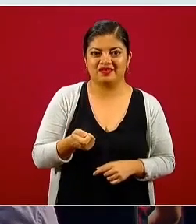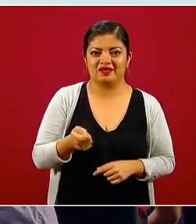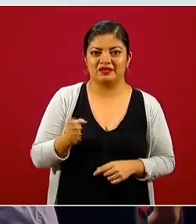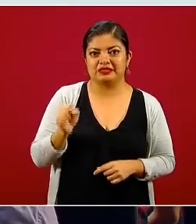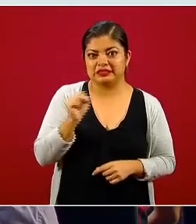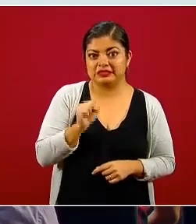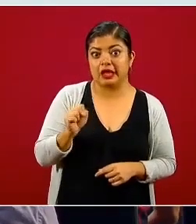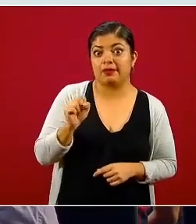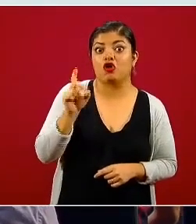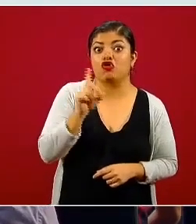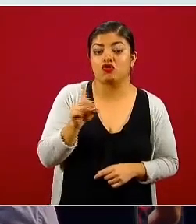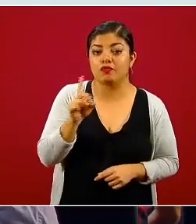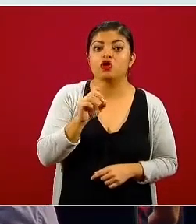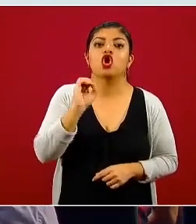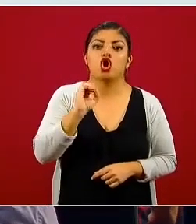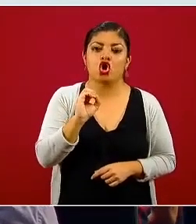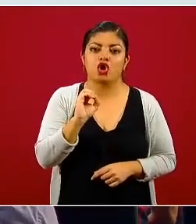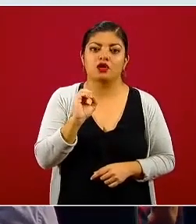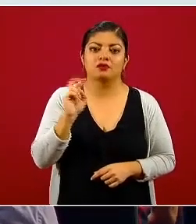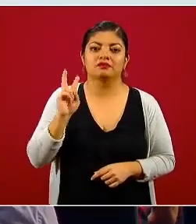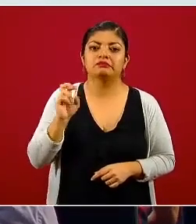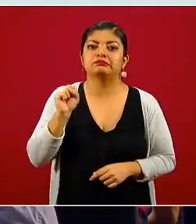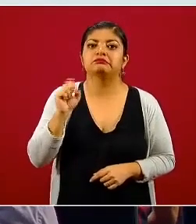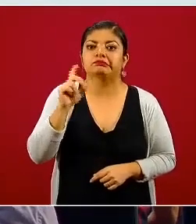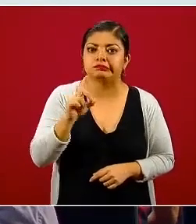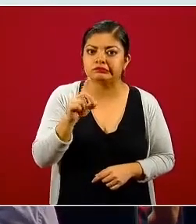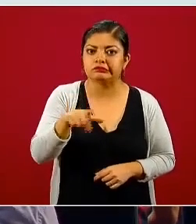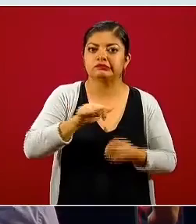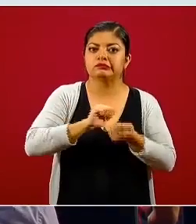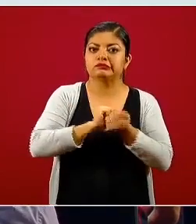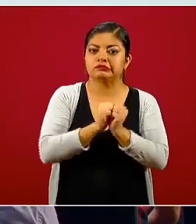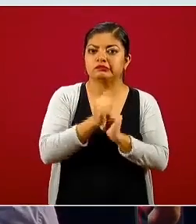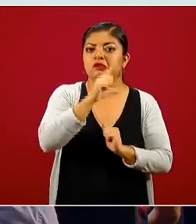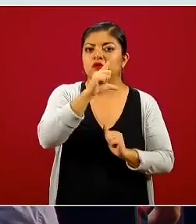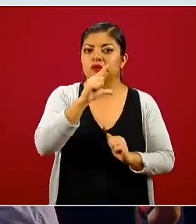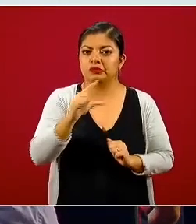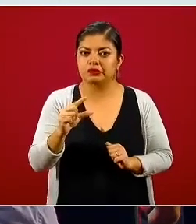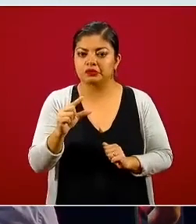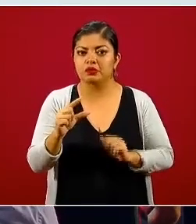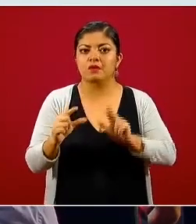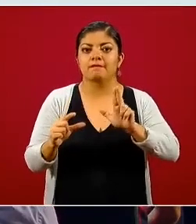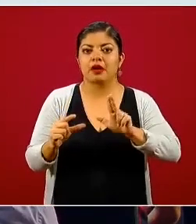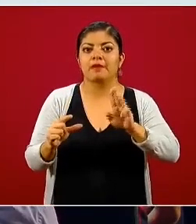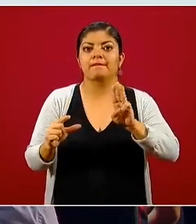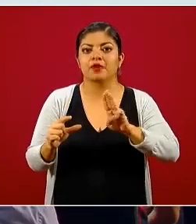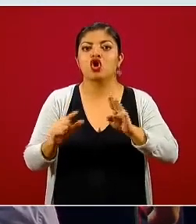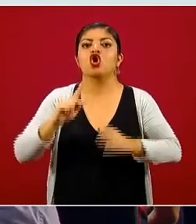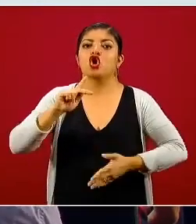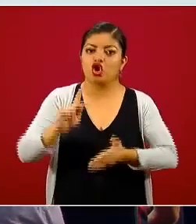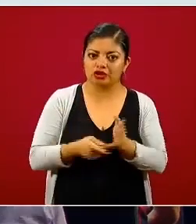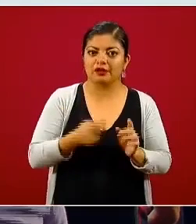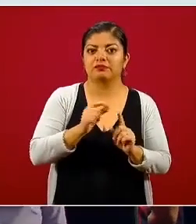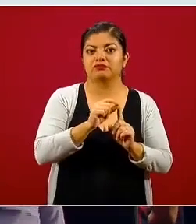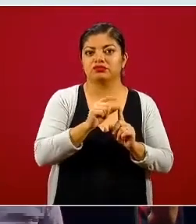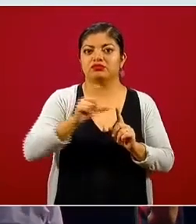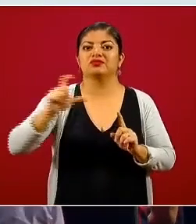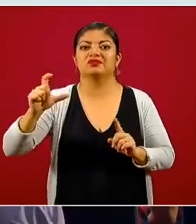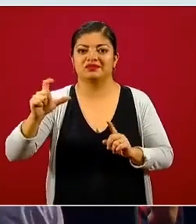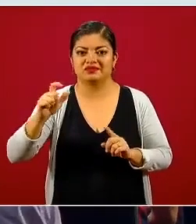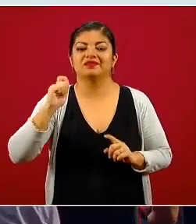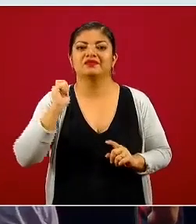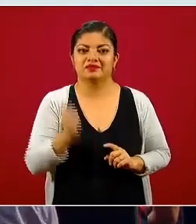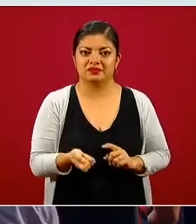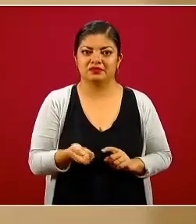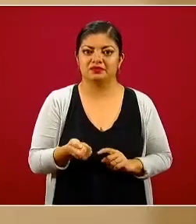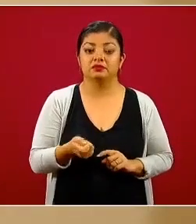sábados, domingos o la actividad del fin de semana hace que esta carga disminuya. Ya para el martes y miércoles volvemos nuevamente a ver cuáles son las